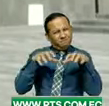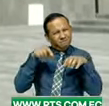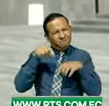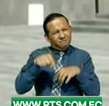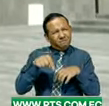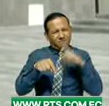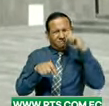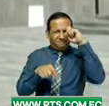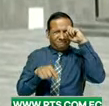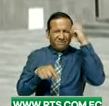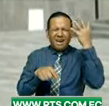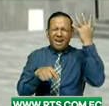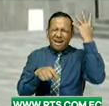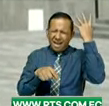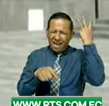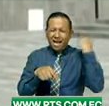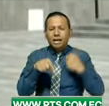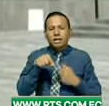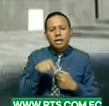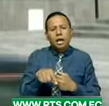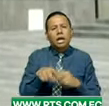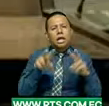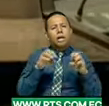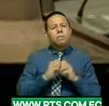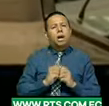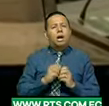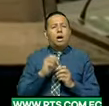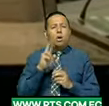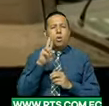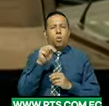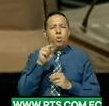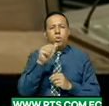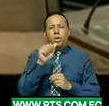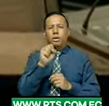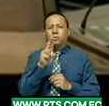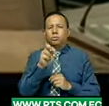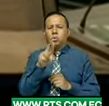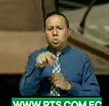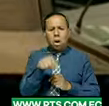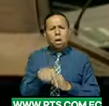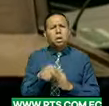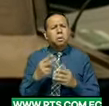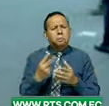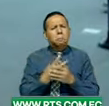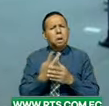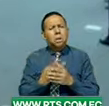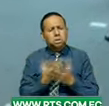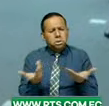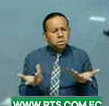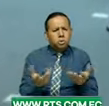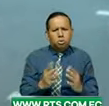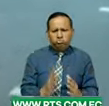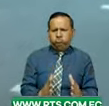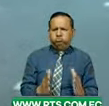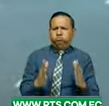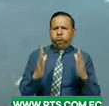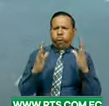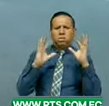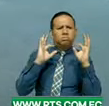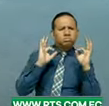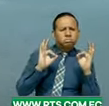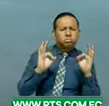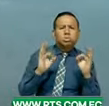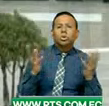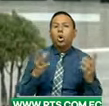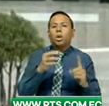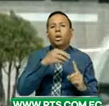y recepciones para mandatarios de la ex UNASUR, ahora es un edificio vacío pese a toda su grandeza arquitectónica, ubicado en la mitad